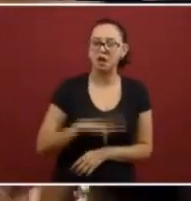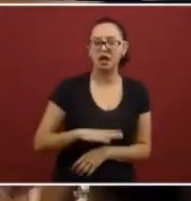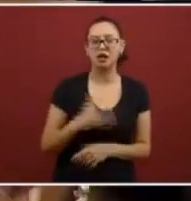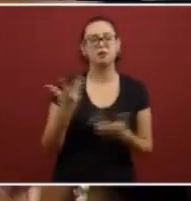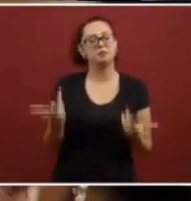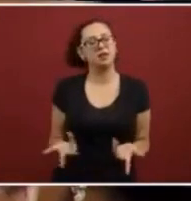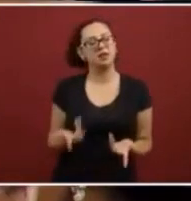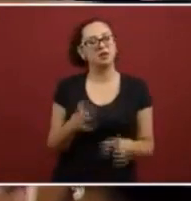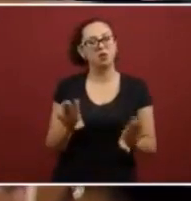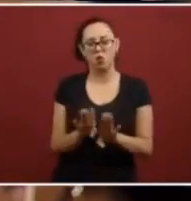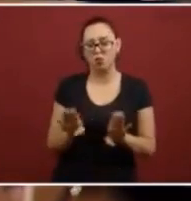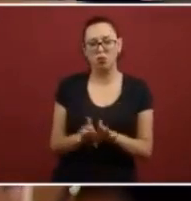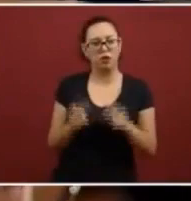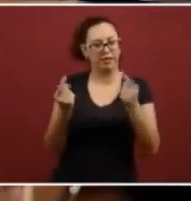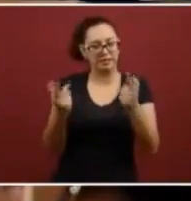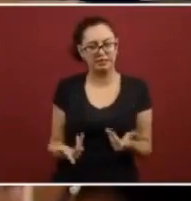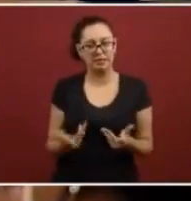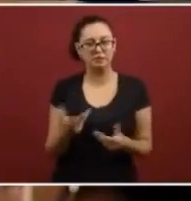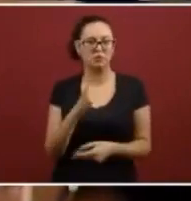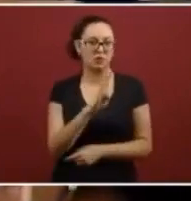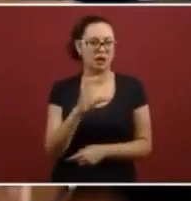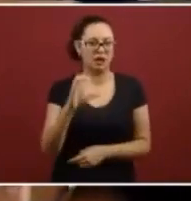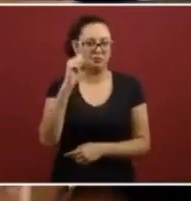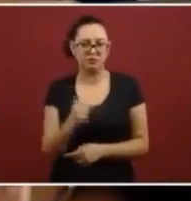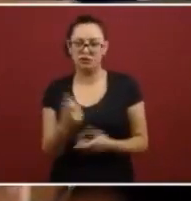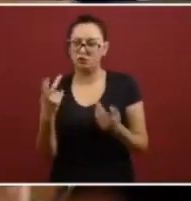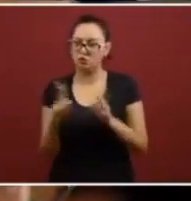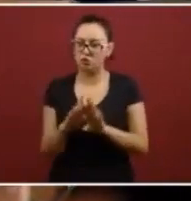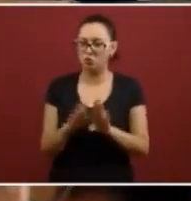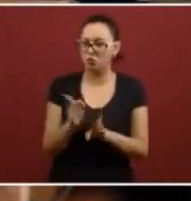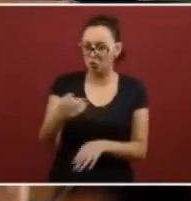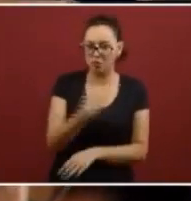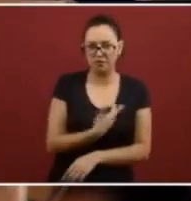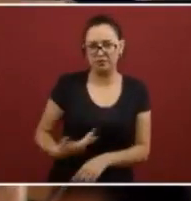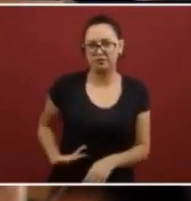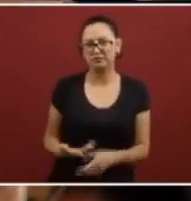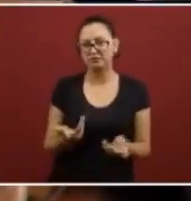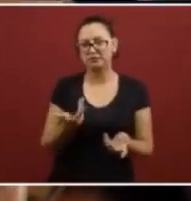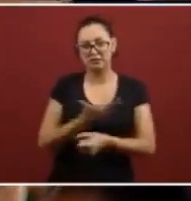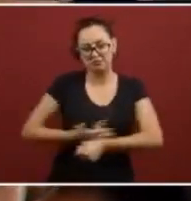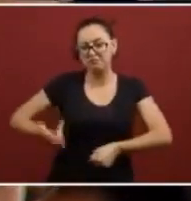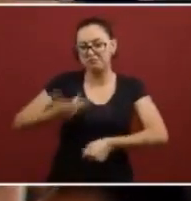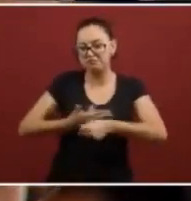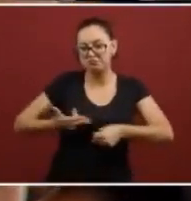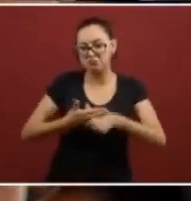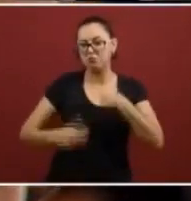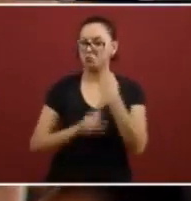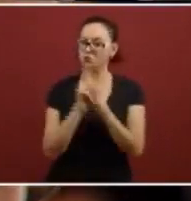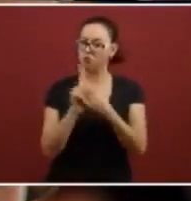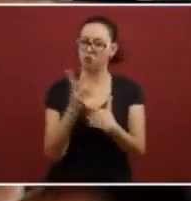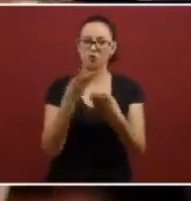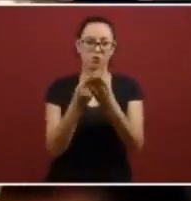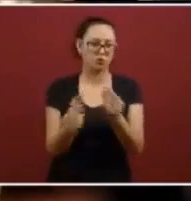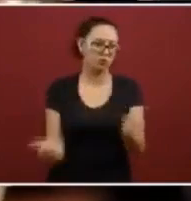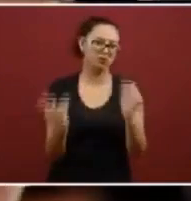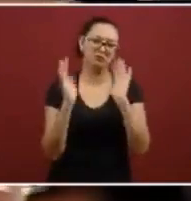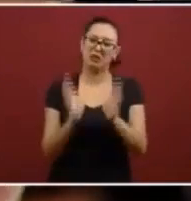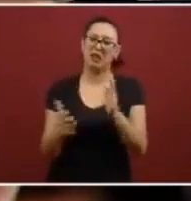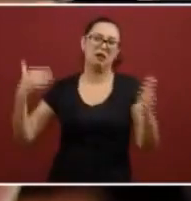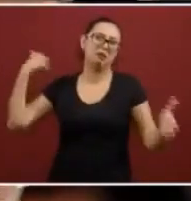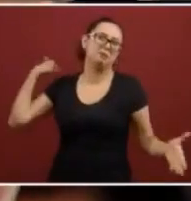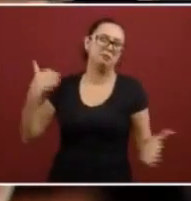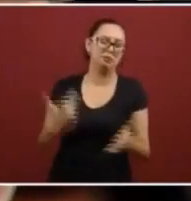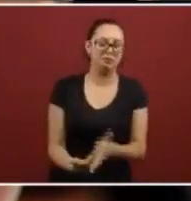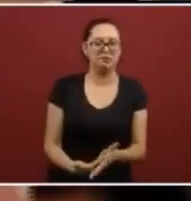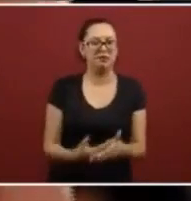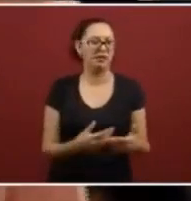Congreso del so Estado? apparently there's some ¿Qué hacer en videos Baja that are California being Sur? put ¿Y out cómo in desde the la presidencia internet se puede ayudar that are making a un Cabos problema look que es bad, añejo